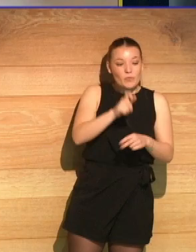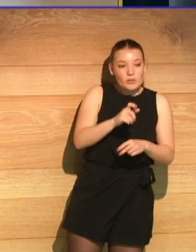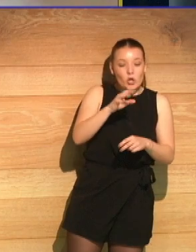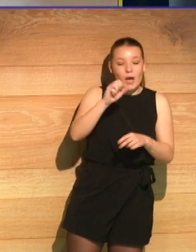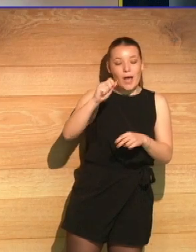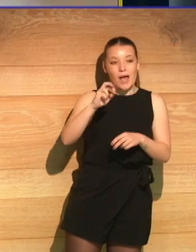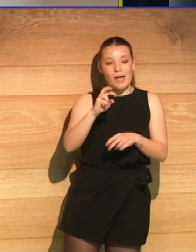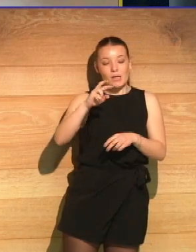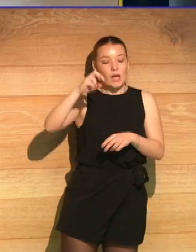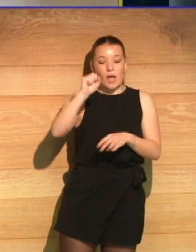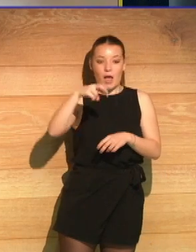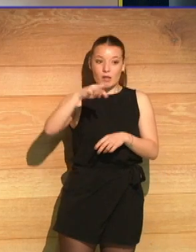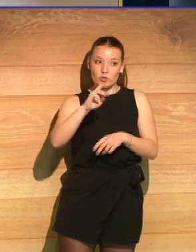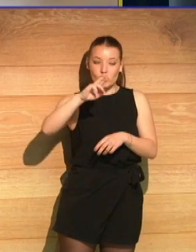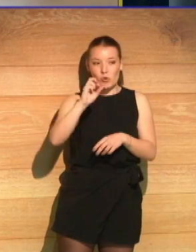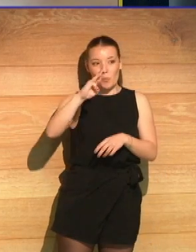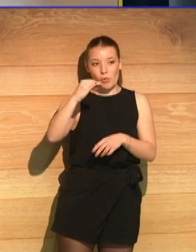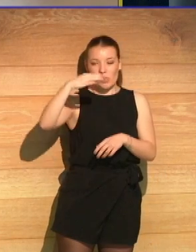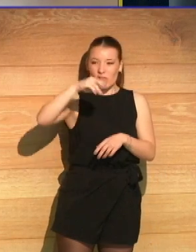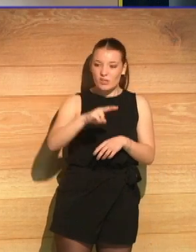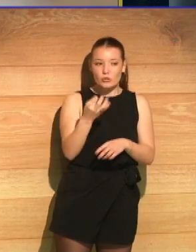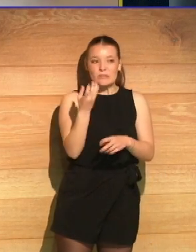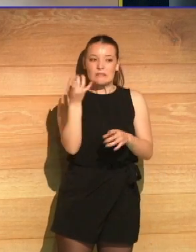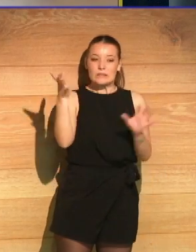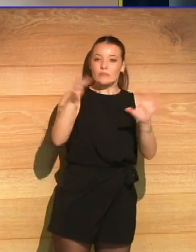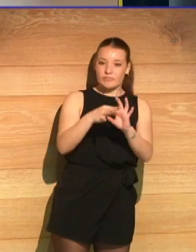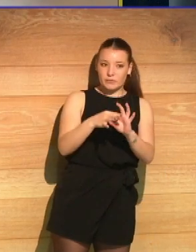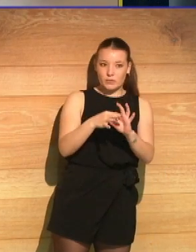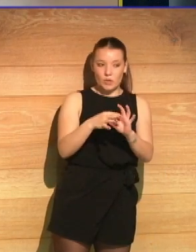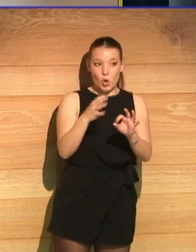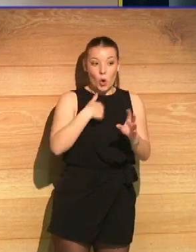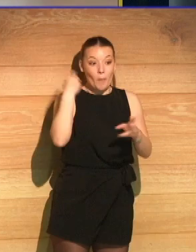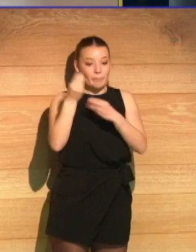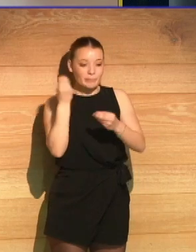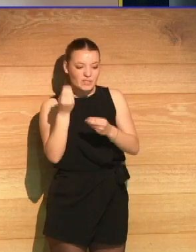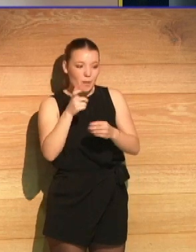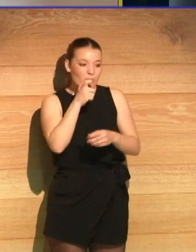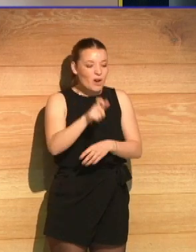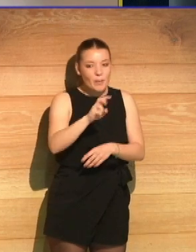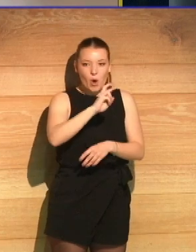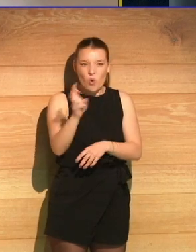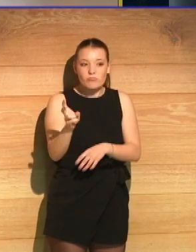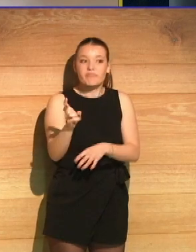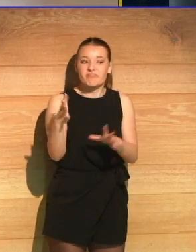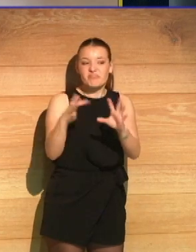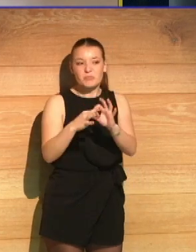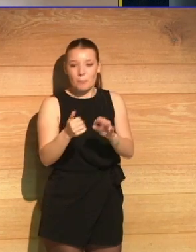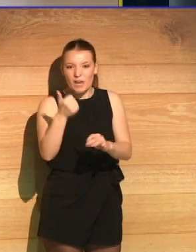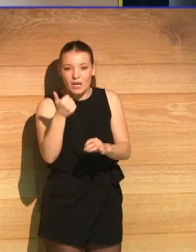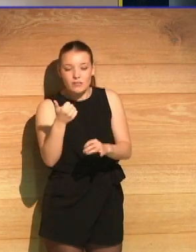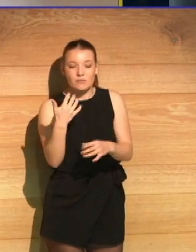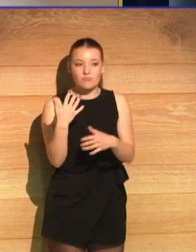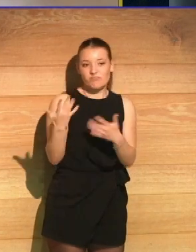defender esa transición geológica y prefieren hablar, por ejemplo, de plantación-ceno, de que hablan de que de alguna manera la domesticación de la naturaleza a través de la lógica de